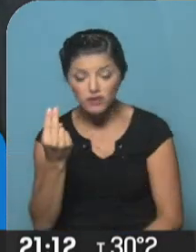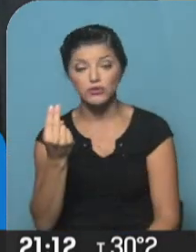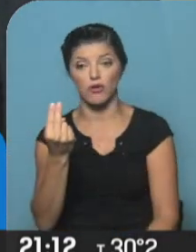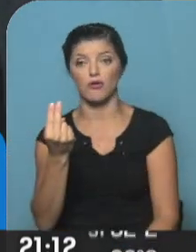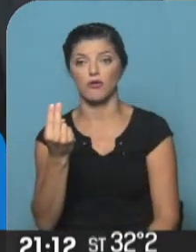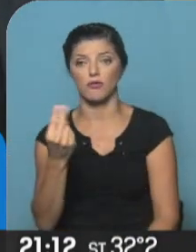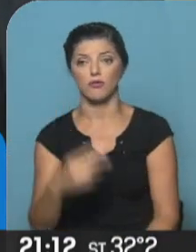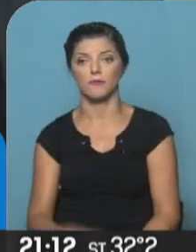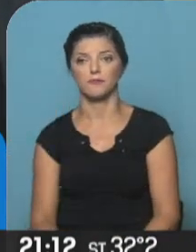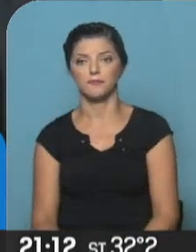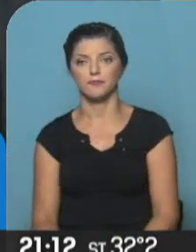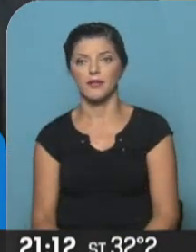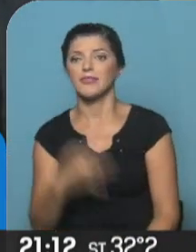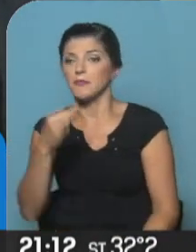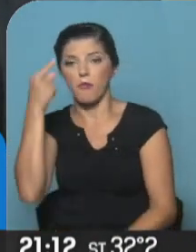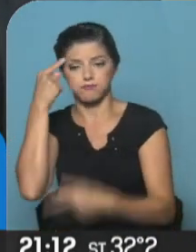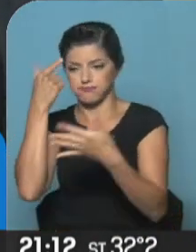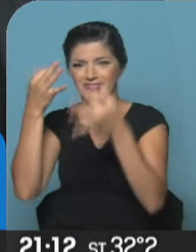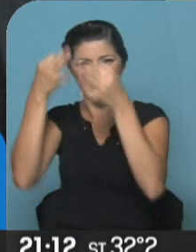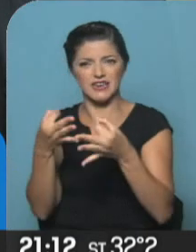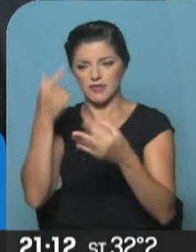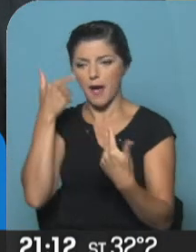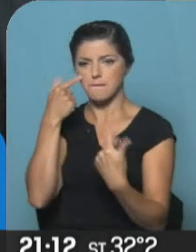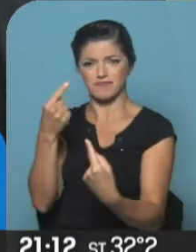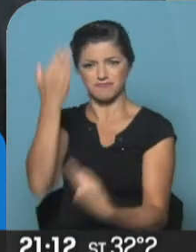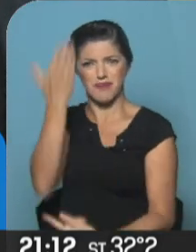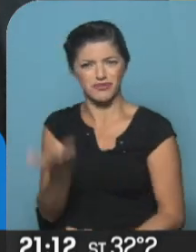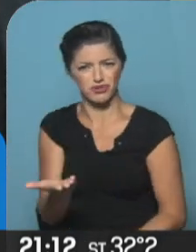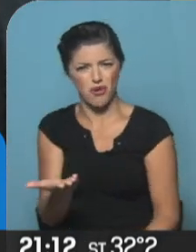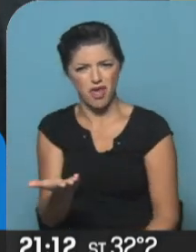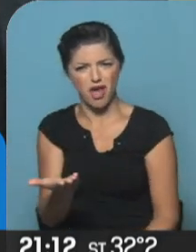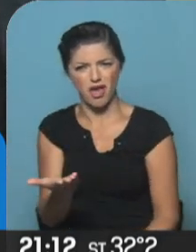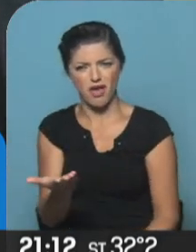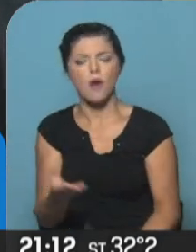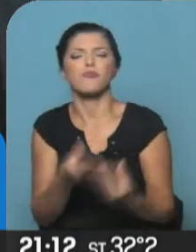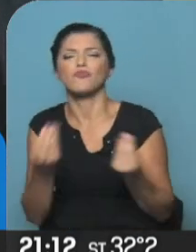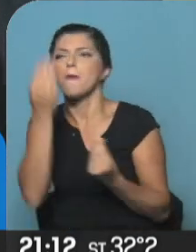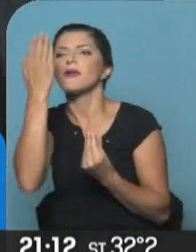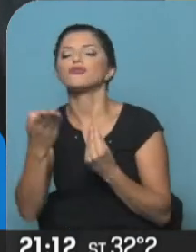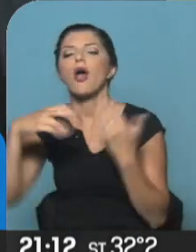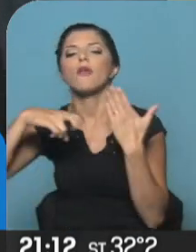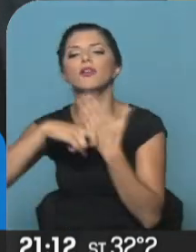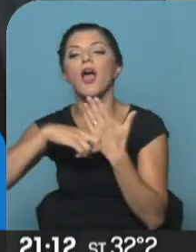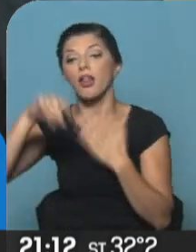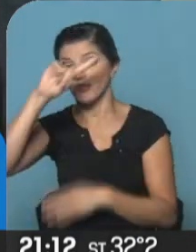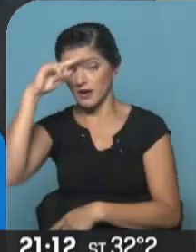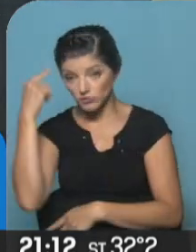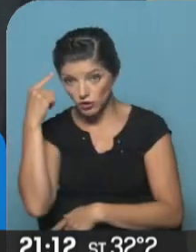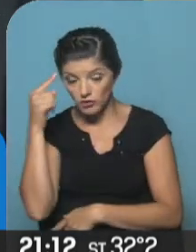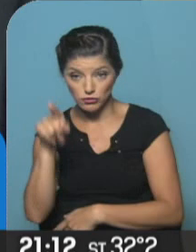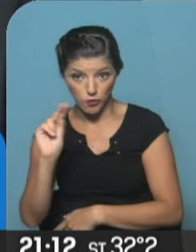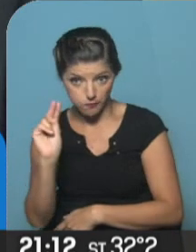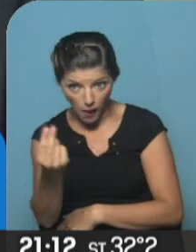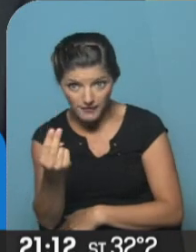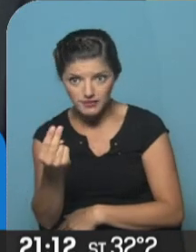menos tratada con dignidad. Que no podemos dejar que la muerte de un fiscal de la Nación y que el asesinato de Nisman quede